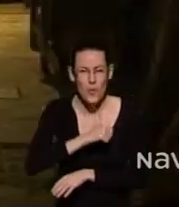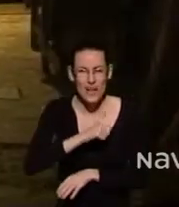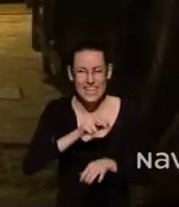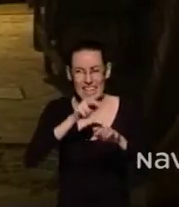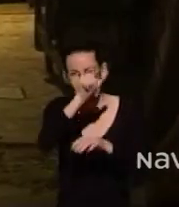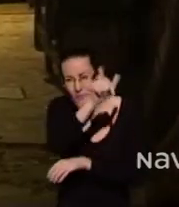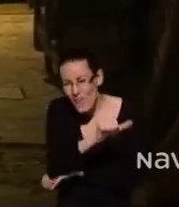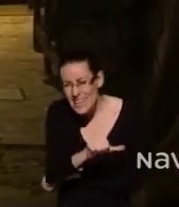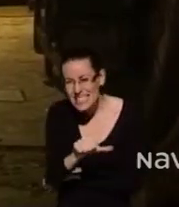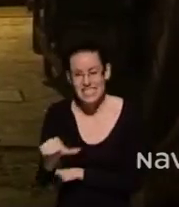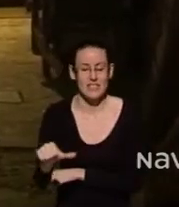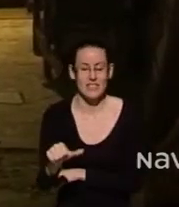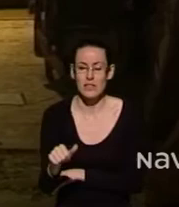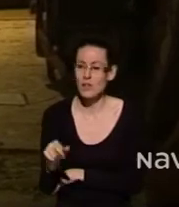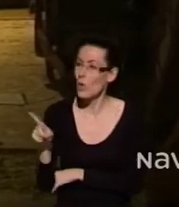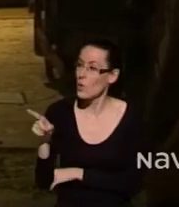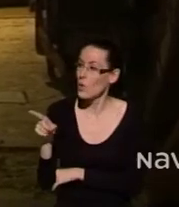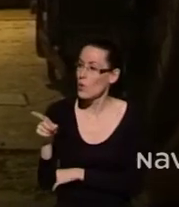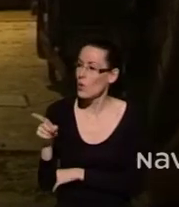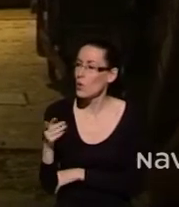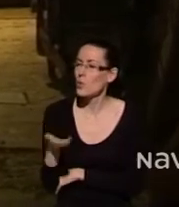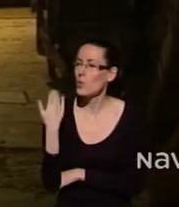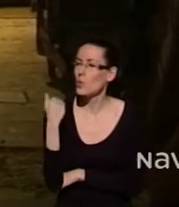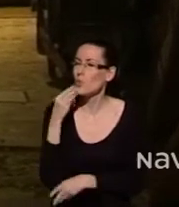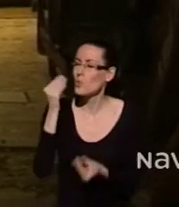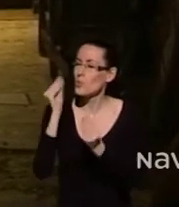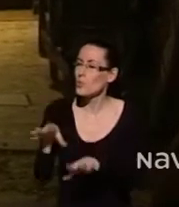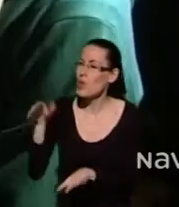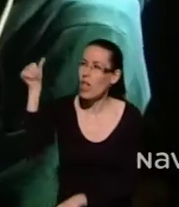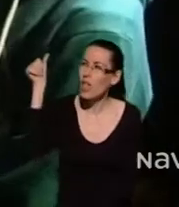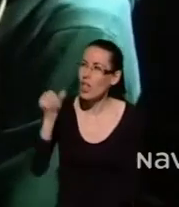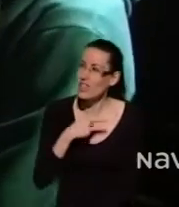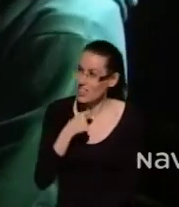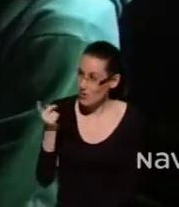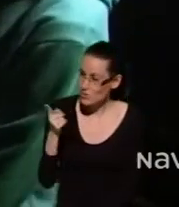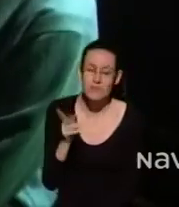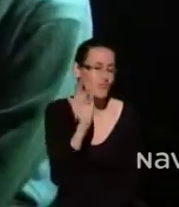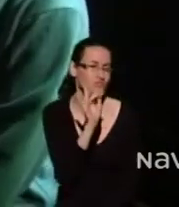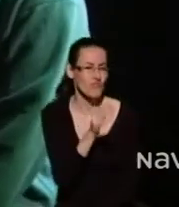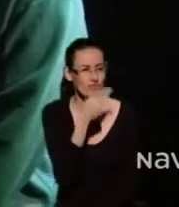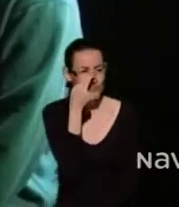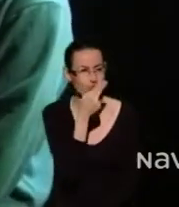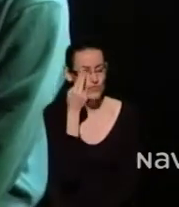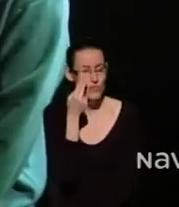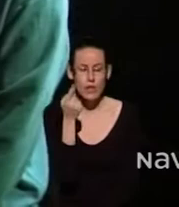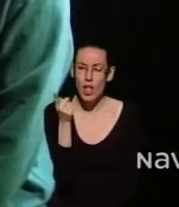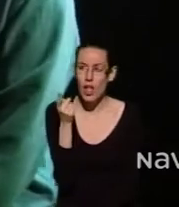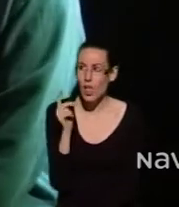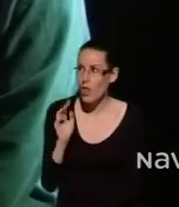almuerzo. Miquel, ¿te gusta escuchar la historia de tus antepasados? Sí, es interesante saber todas estas cosas. ¿Qué es lo que más te